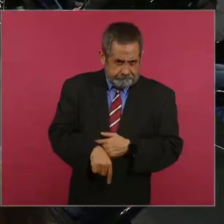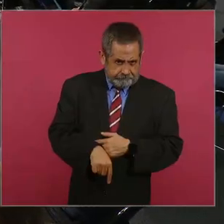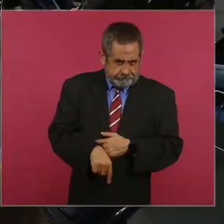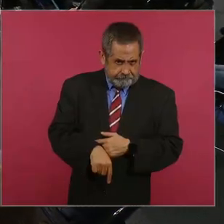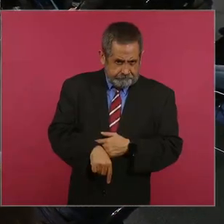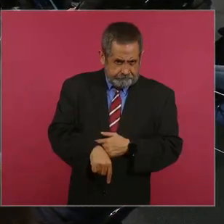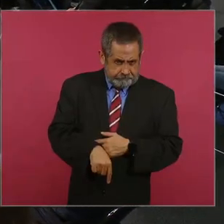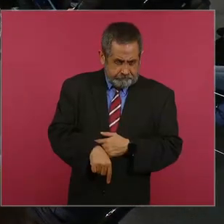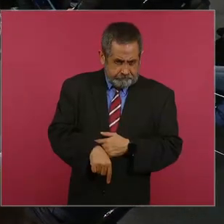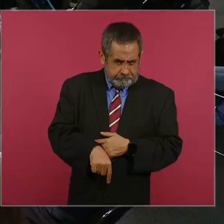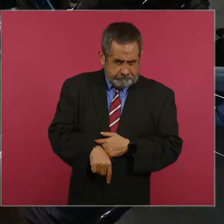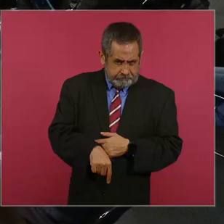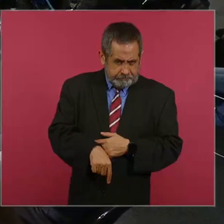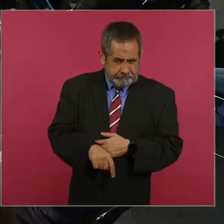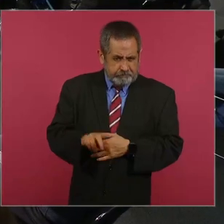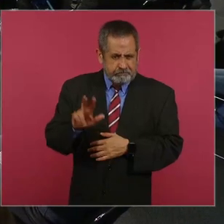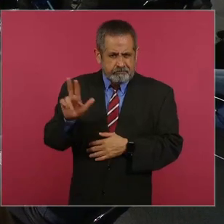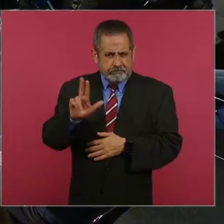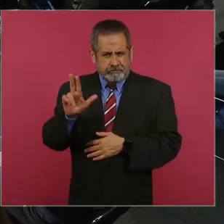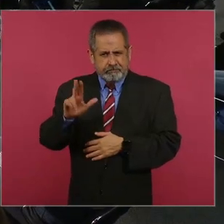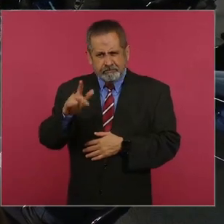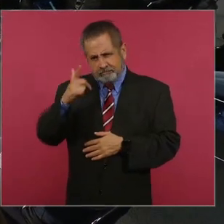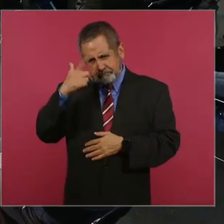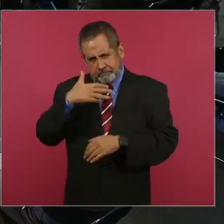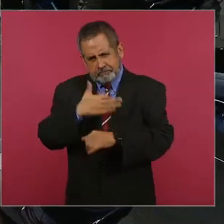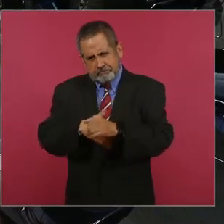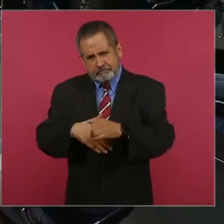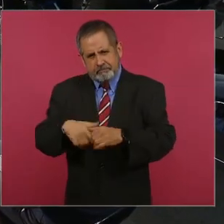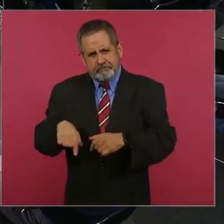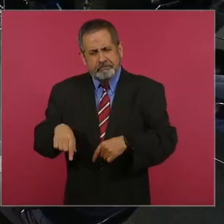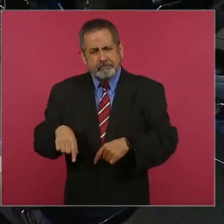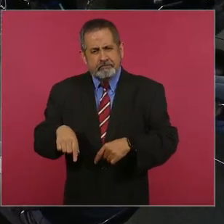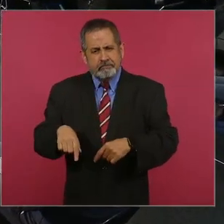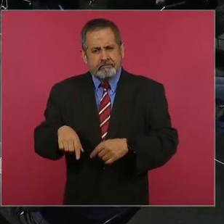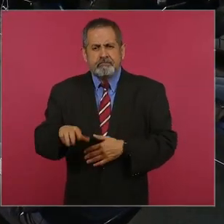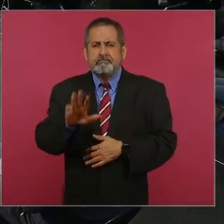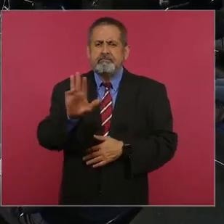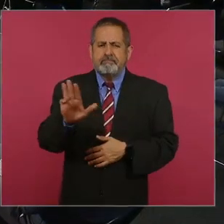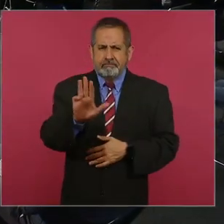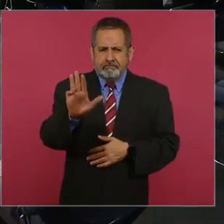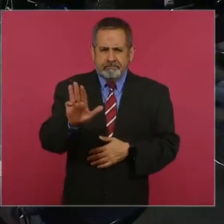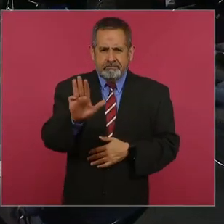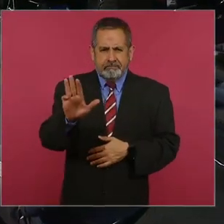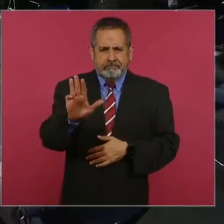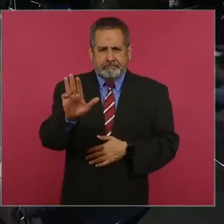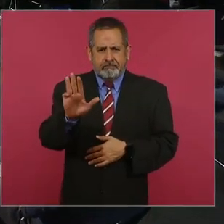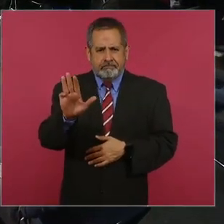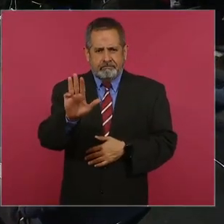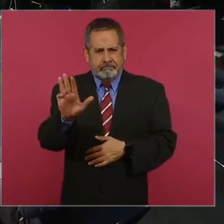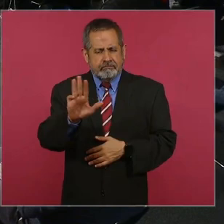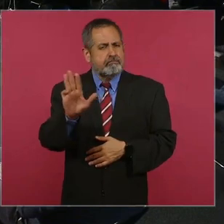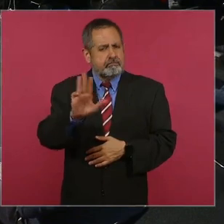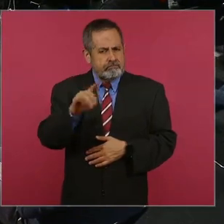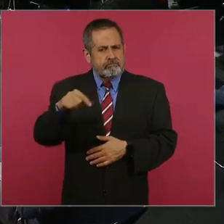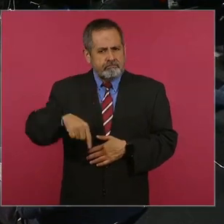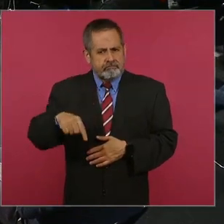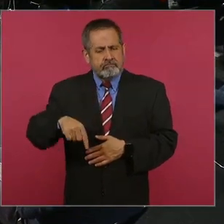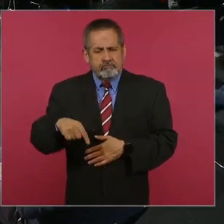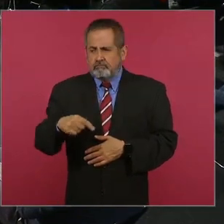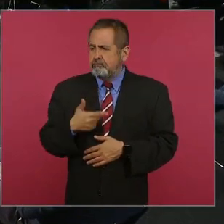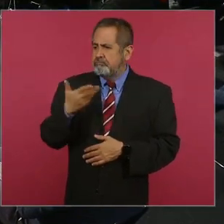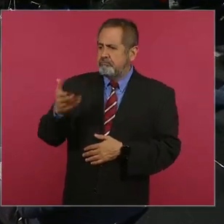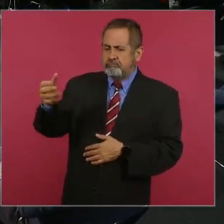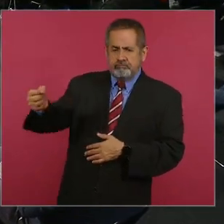el martes en la tarde anoche ¿no? el miércoles el miércoles pedirle